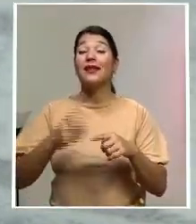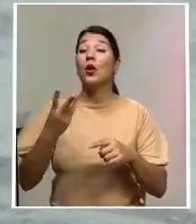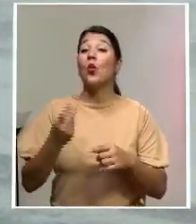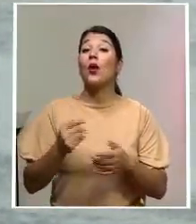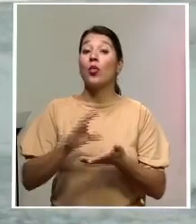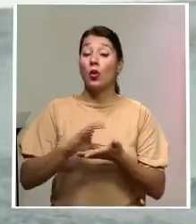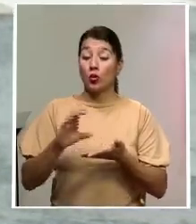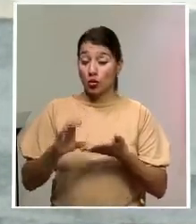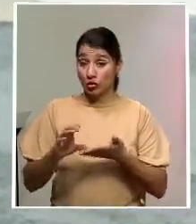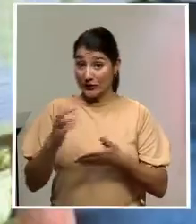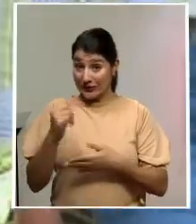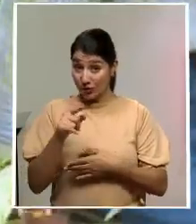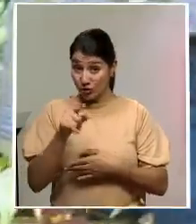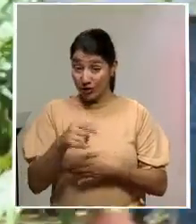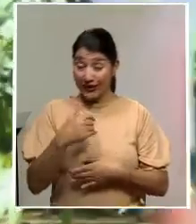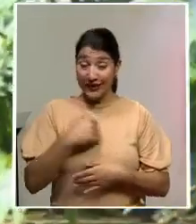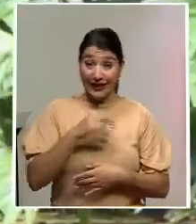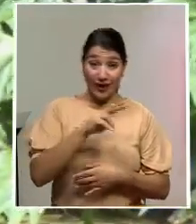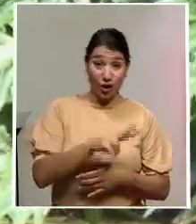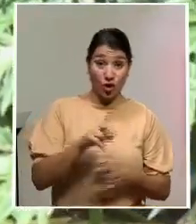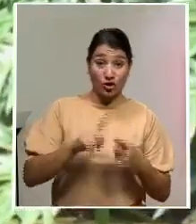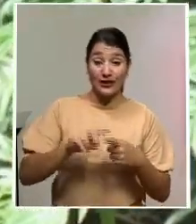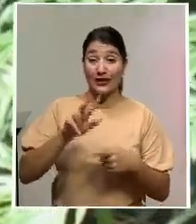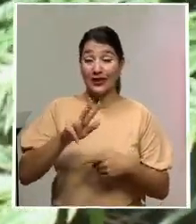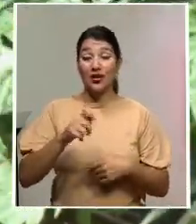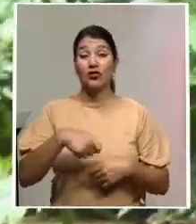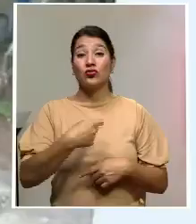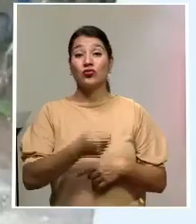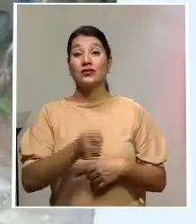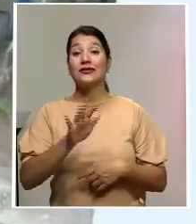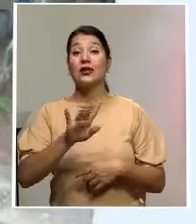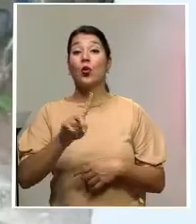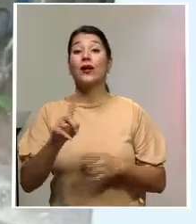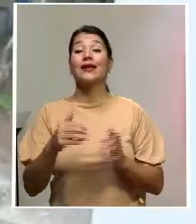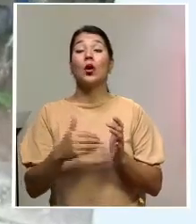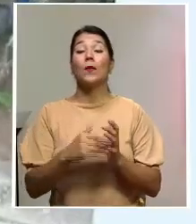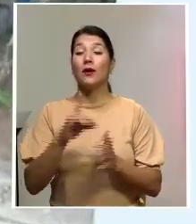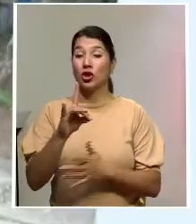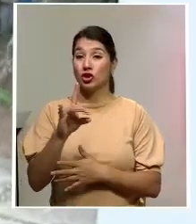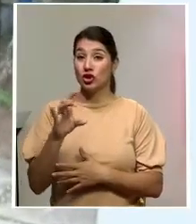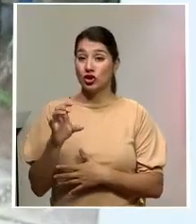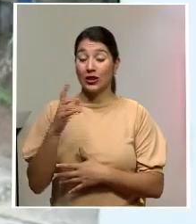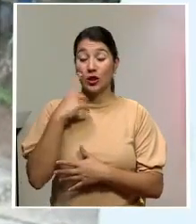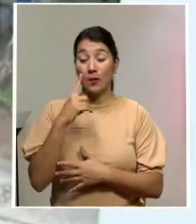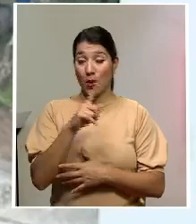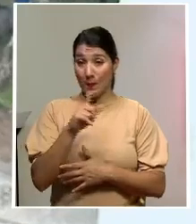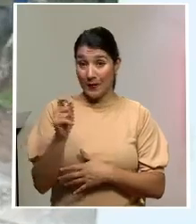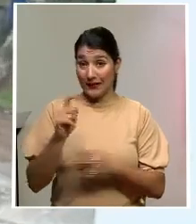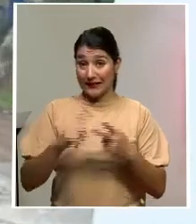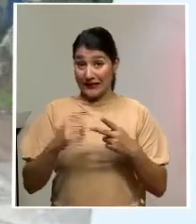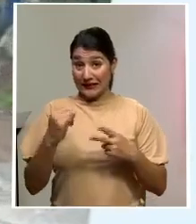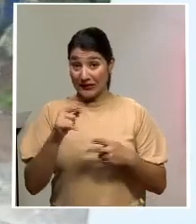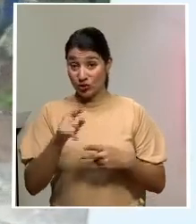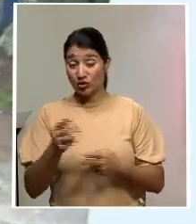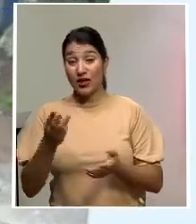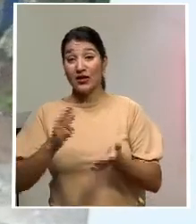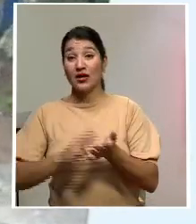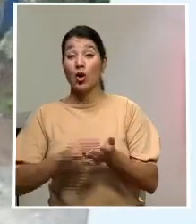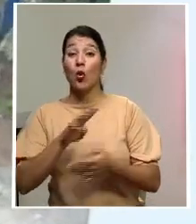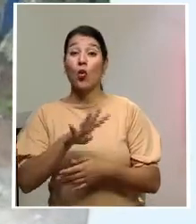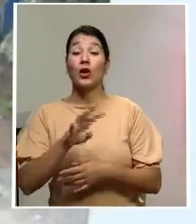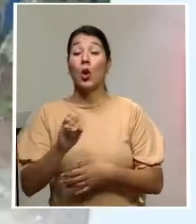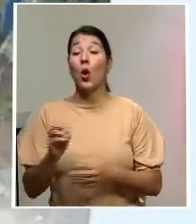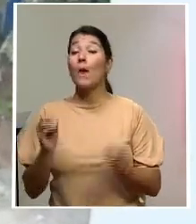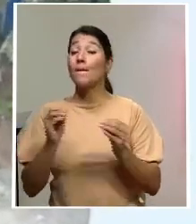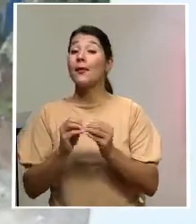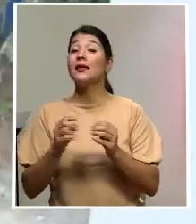matriculadas. Si cursa 2 a 3 materias, se le asignan 51.800 colones mensuales, y si matricula entre 4 o